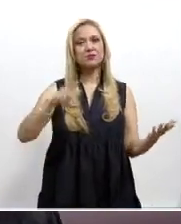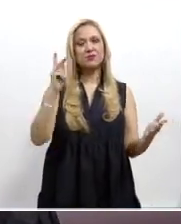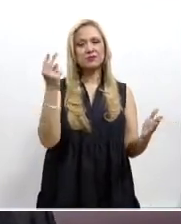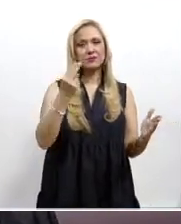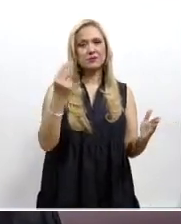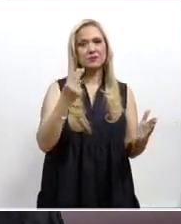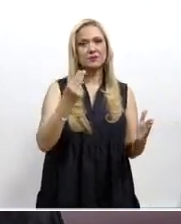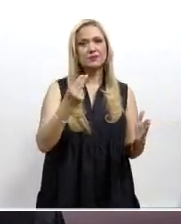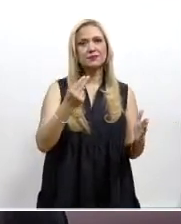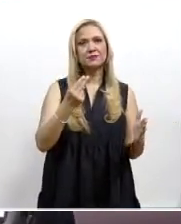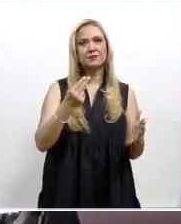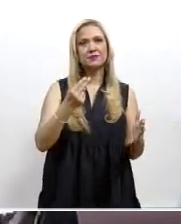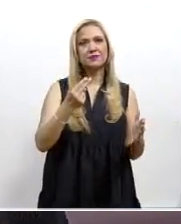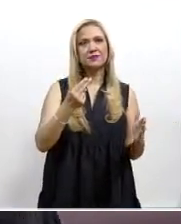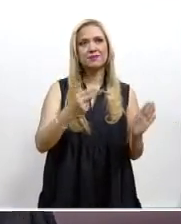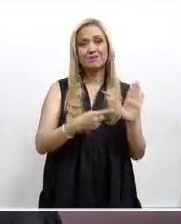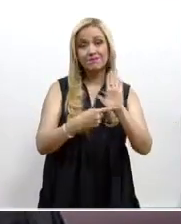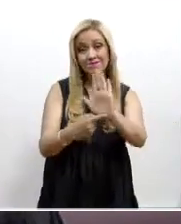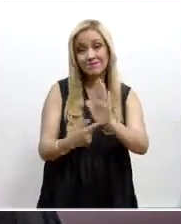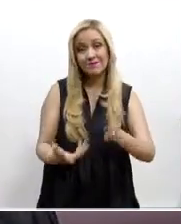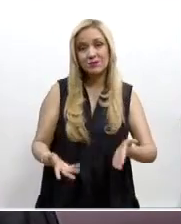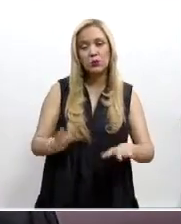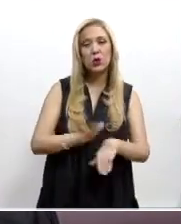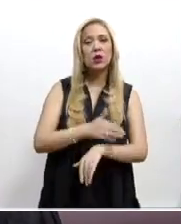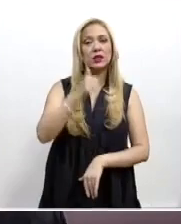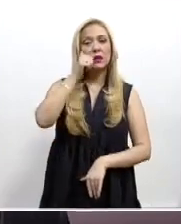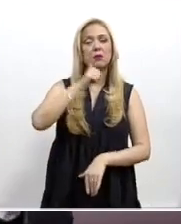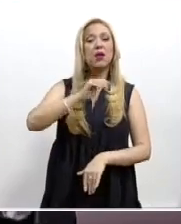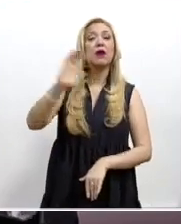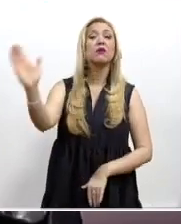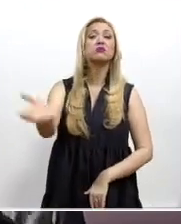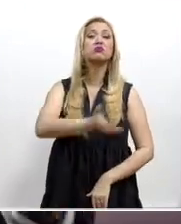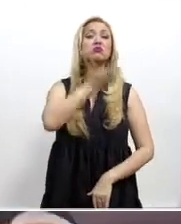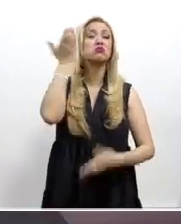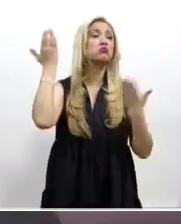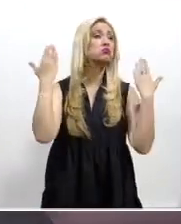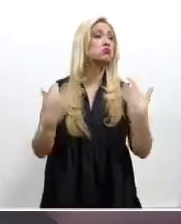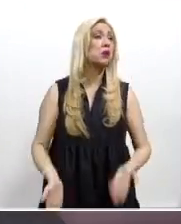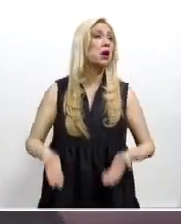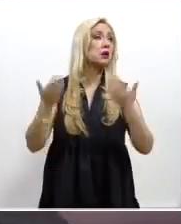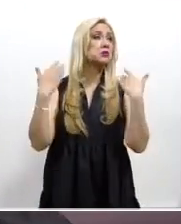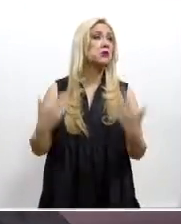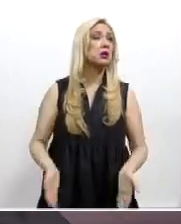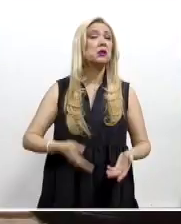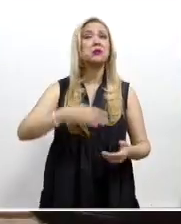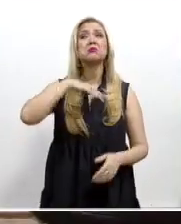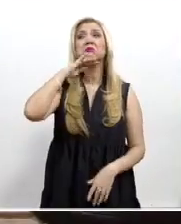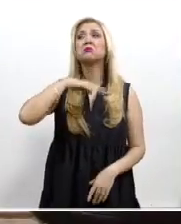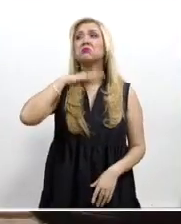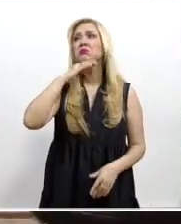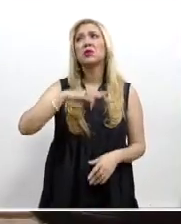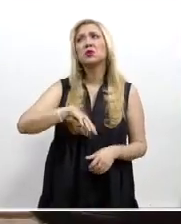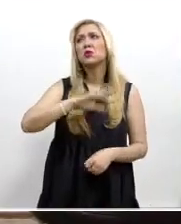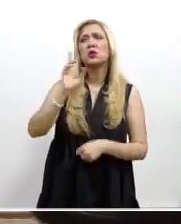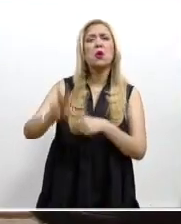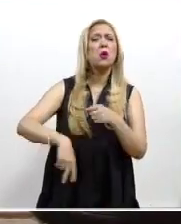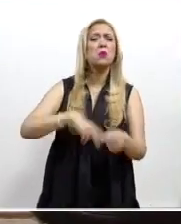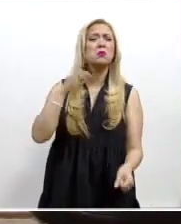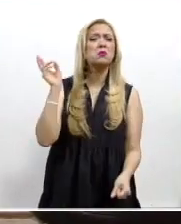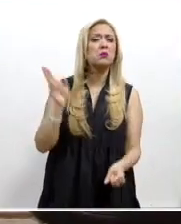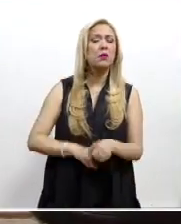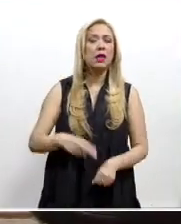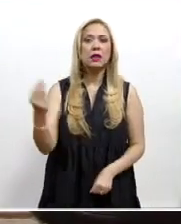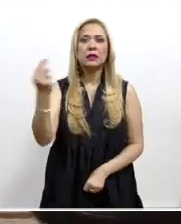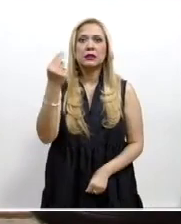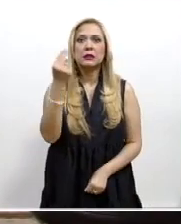Porque ya nos acostumbramos. Es un tema que está tan invisibilizado que de pronto puede pasar inadvertido, y esa es la parte, creo que es el primer punto que